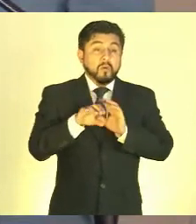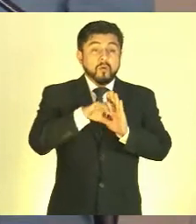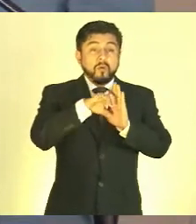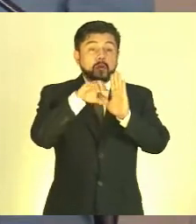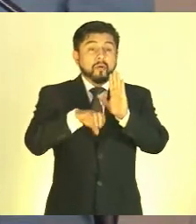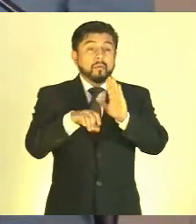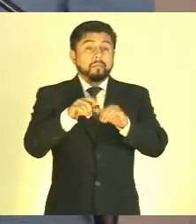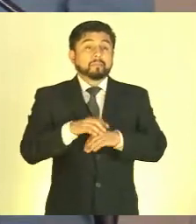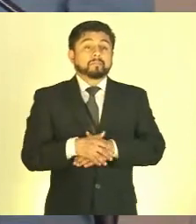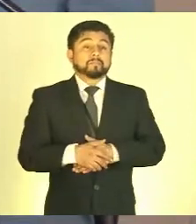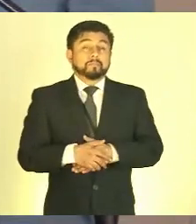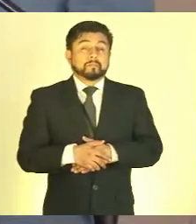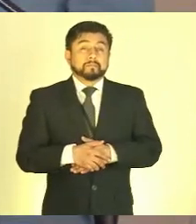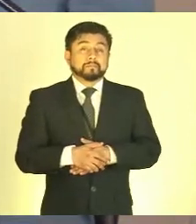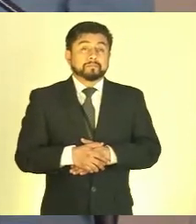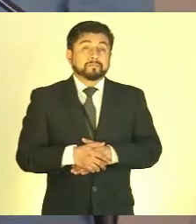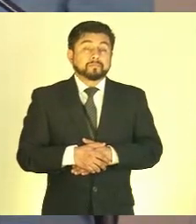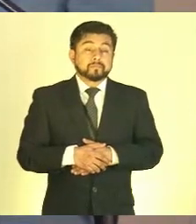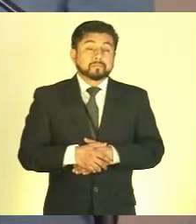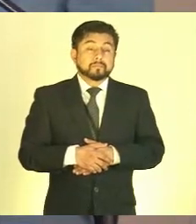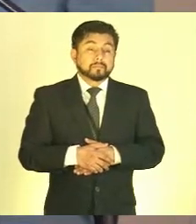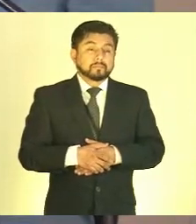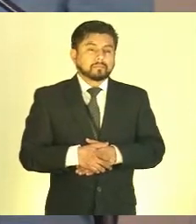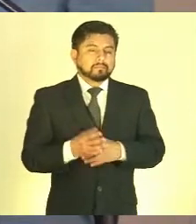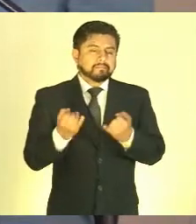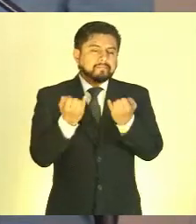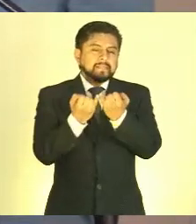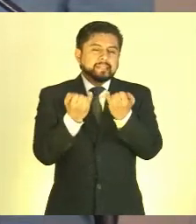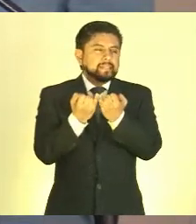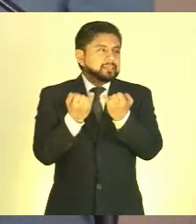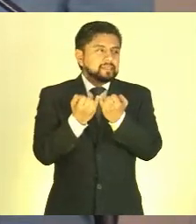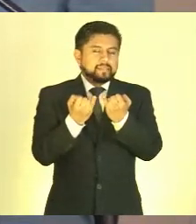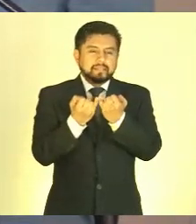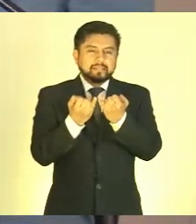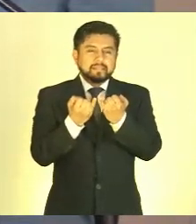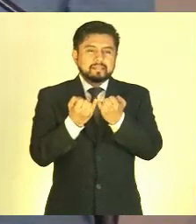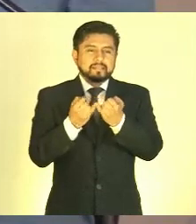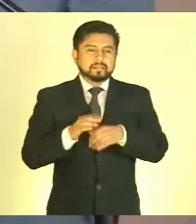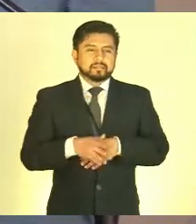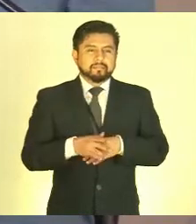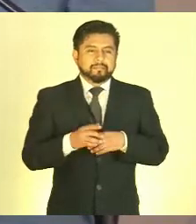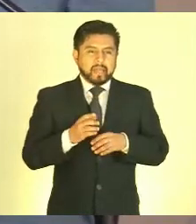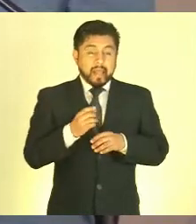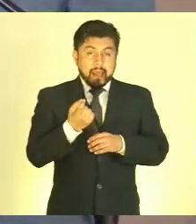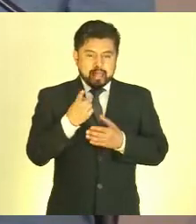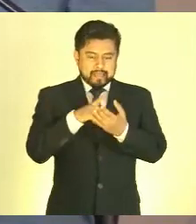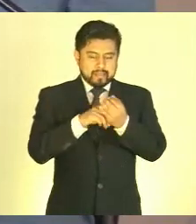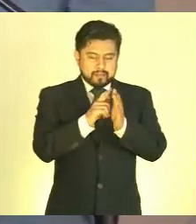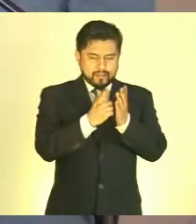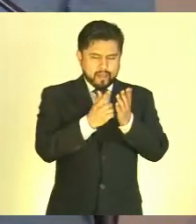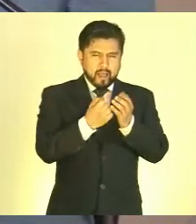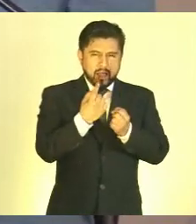era una cuestión ahí. Y también hay varias cosas que me gustan.